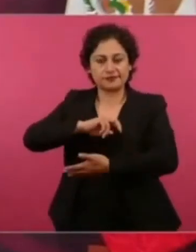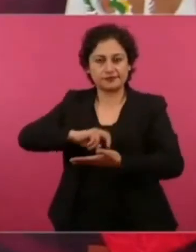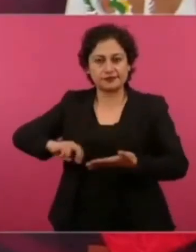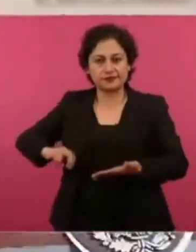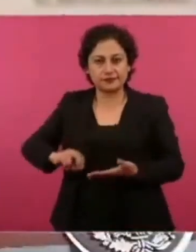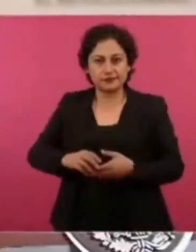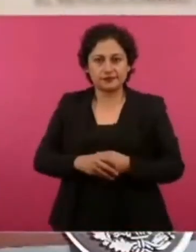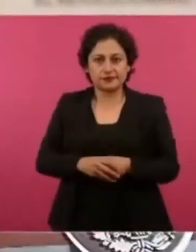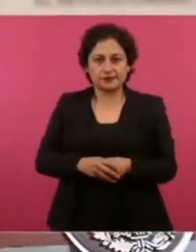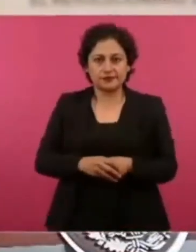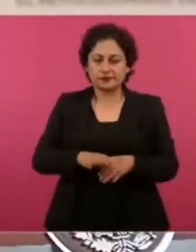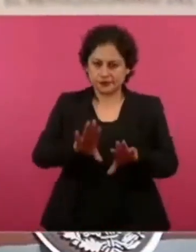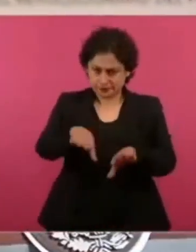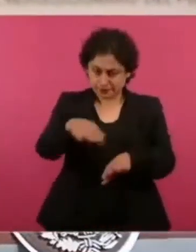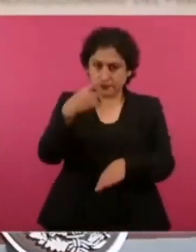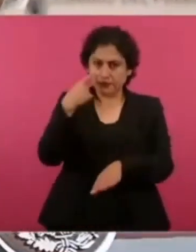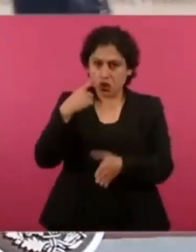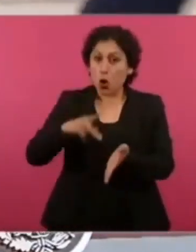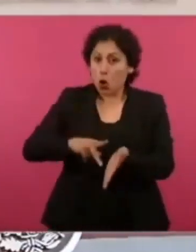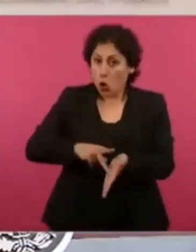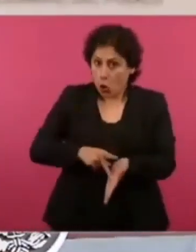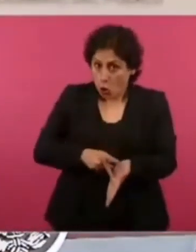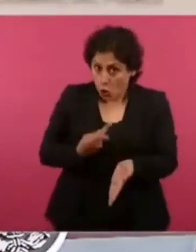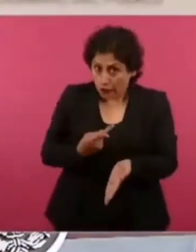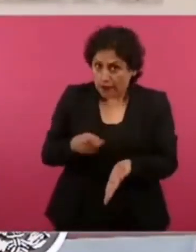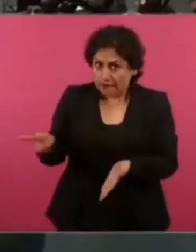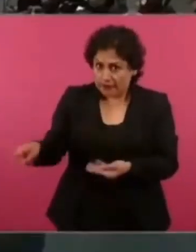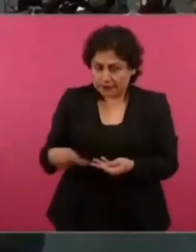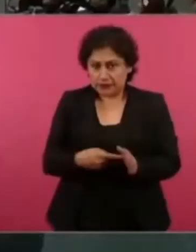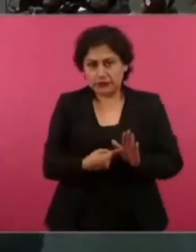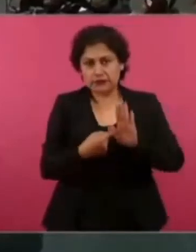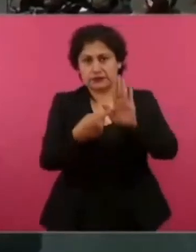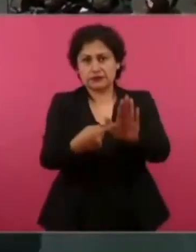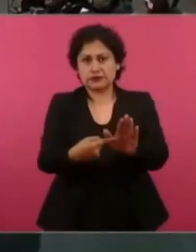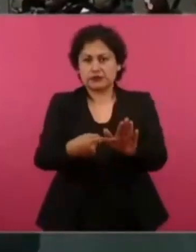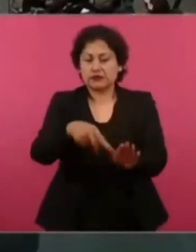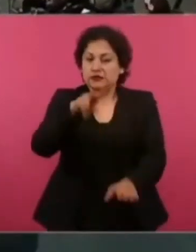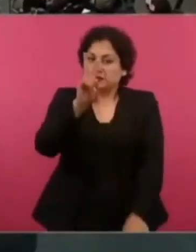¿Por qué no vuelves a poner lo del tribunal? Es que no